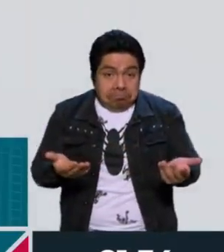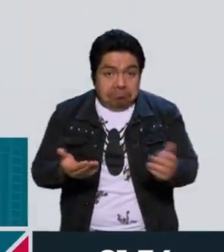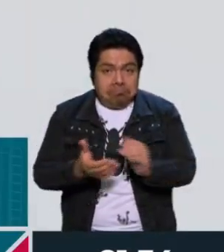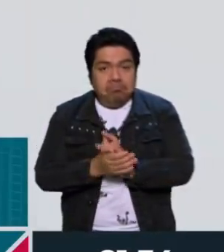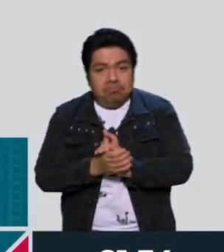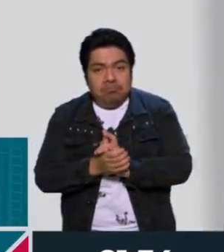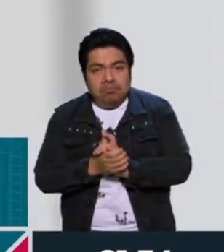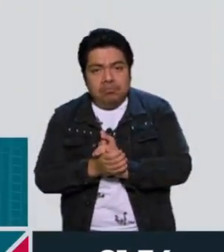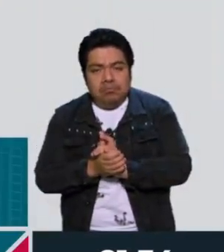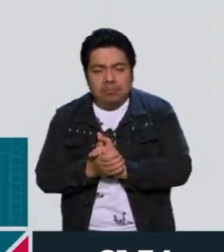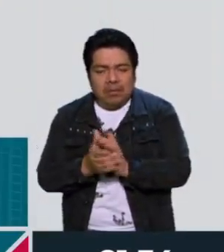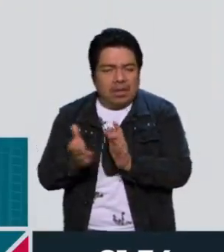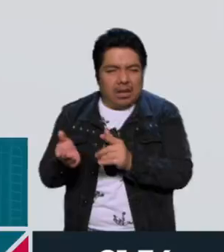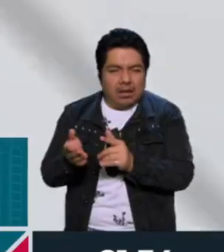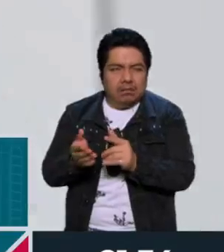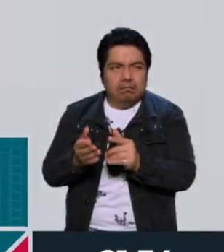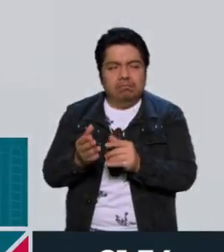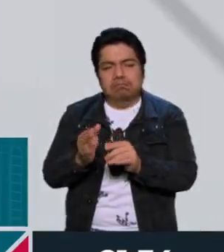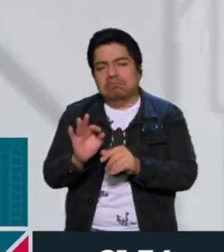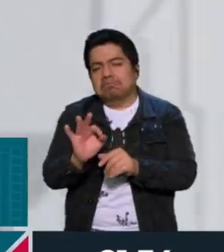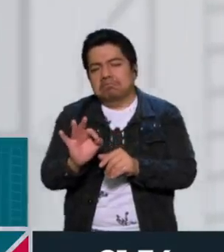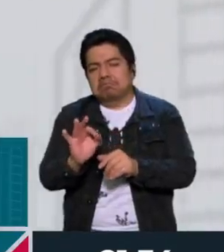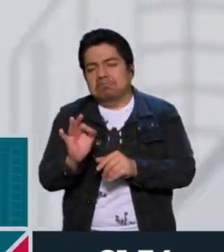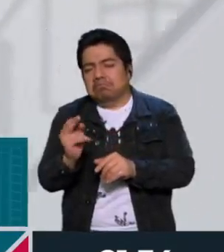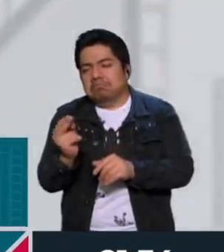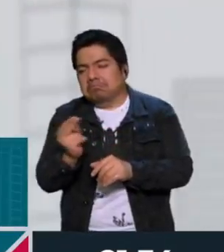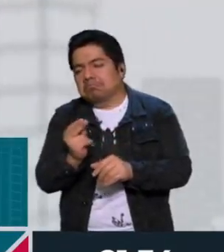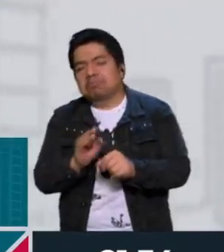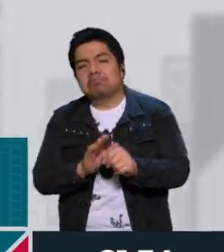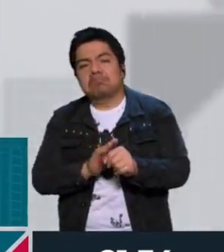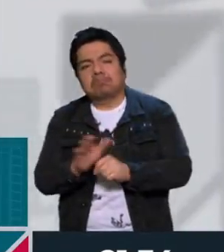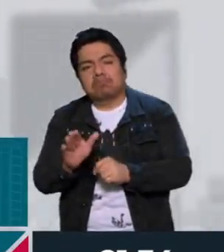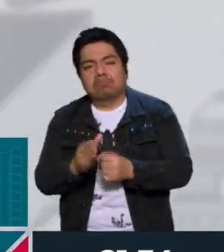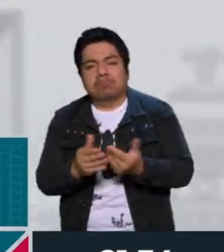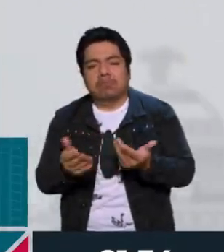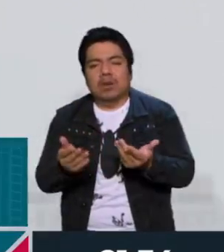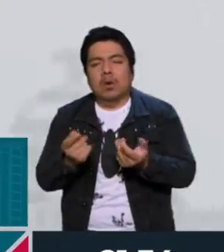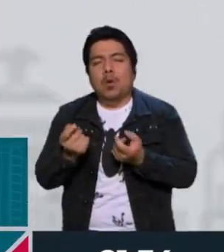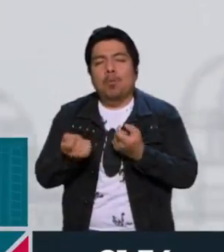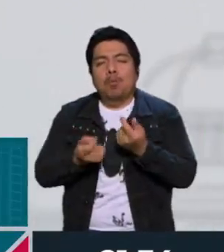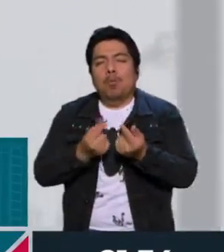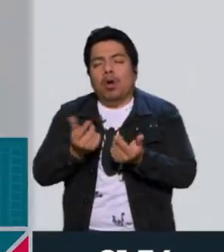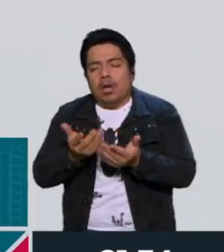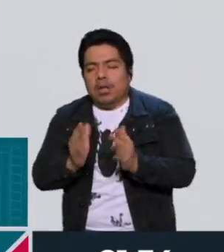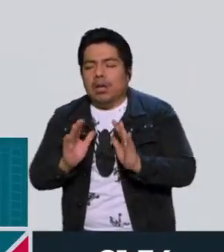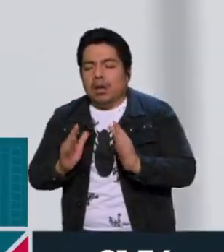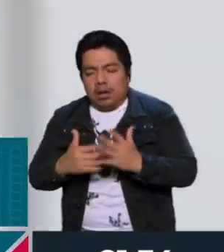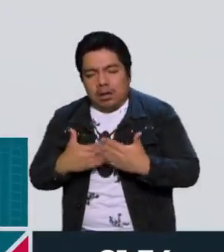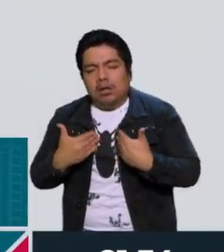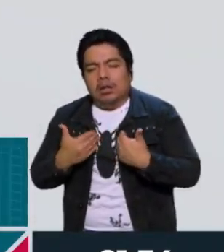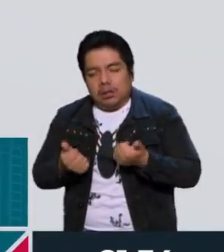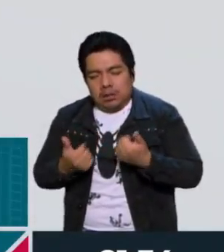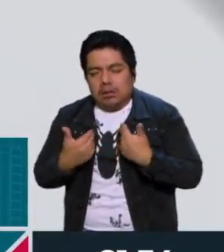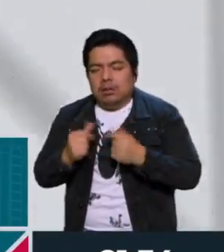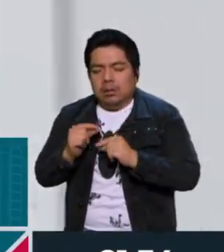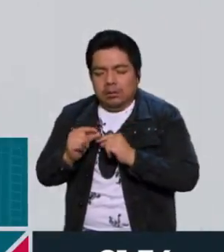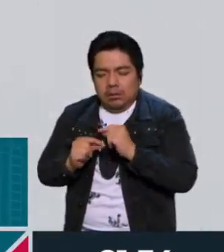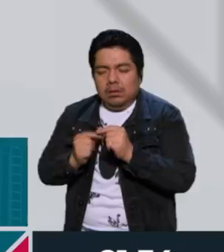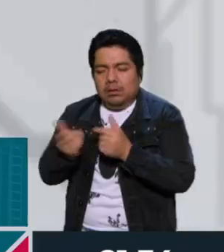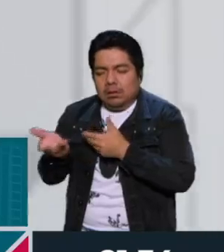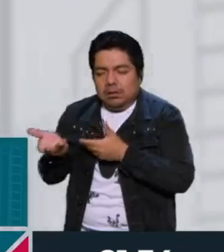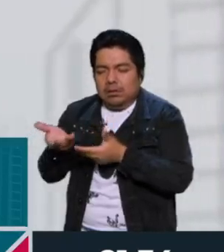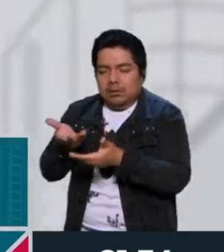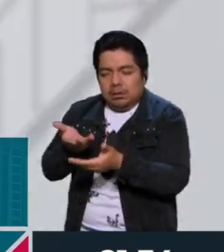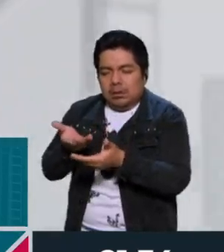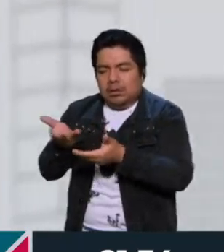que ellos más bien necesitarían como también ceder, o sea, entender cómo debe de ser la relación